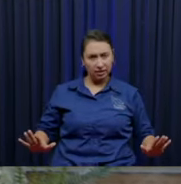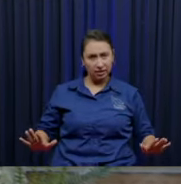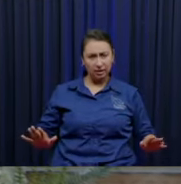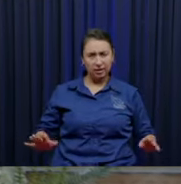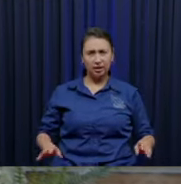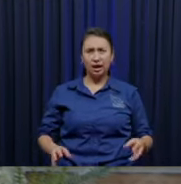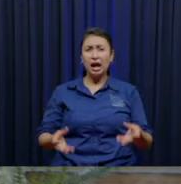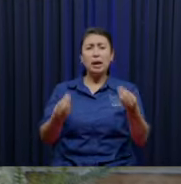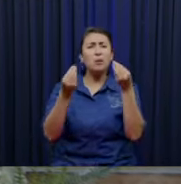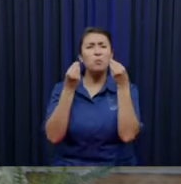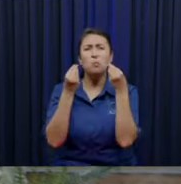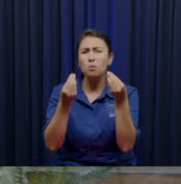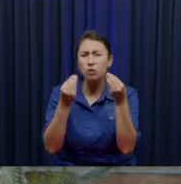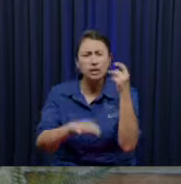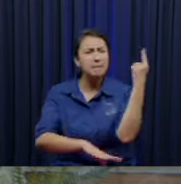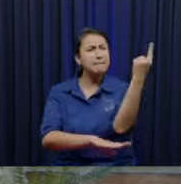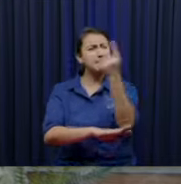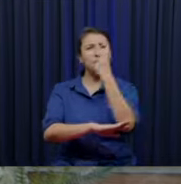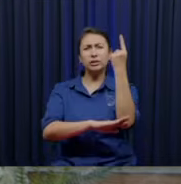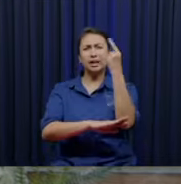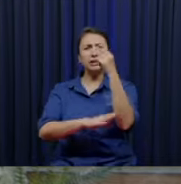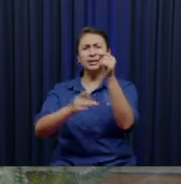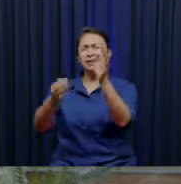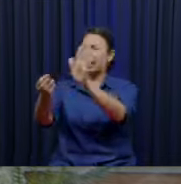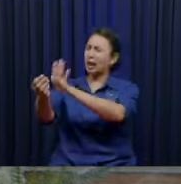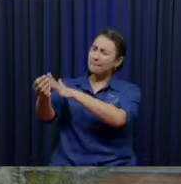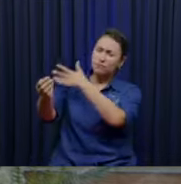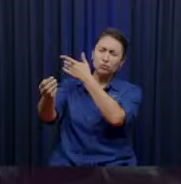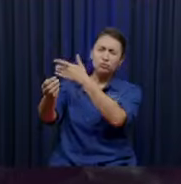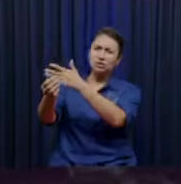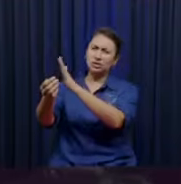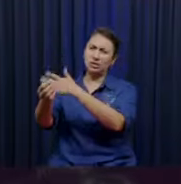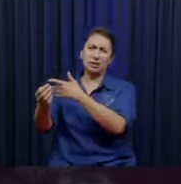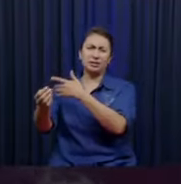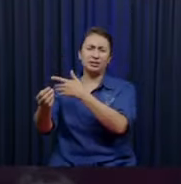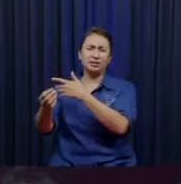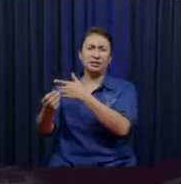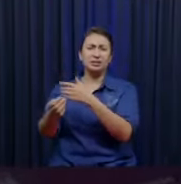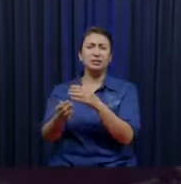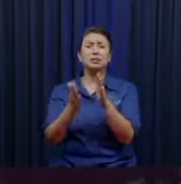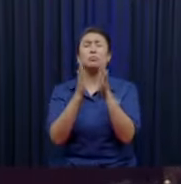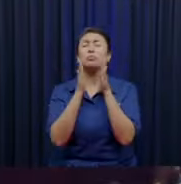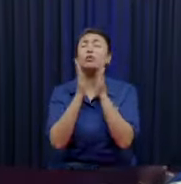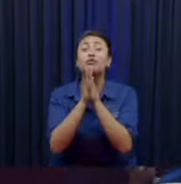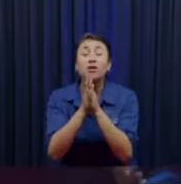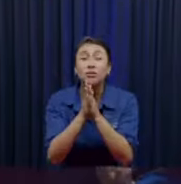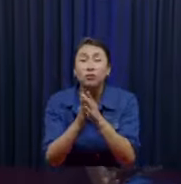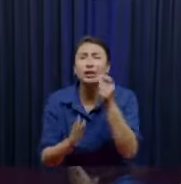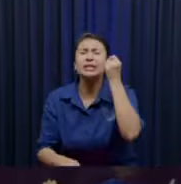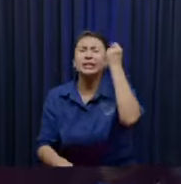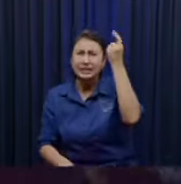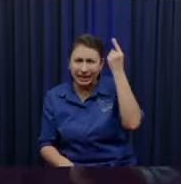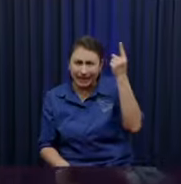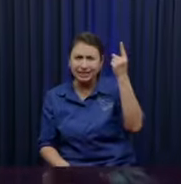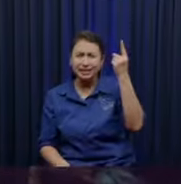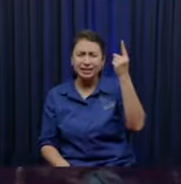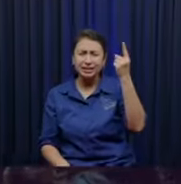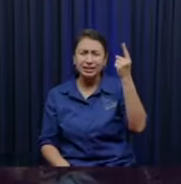Padre, ayúdame, por favor, para que esta gloria me envuelva. Por favor, por favor, por favor.